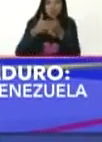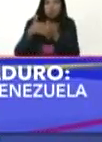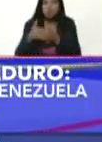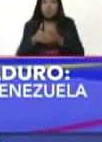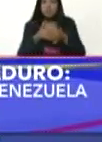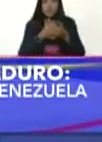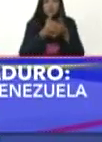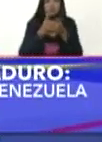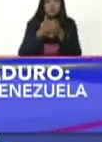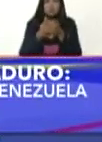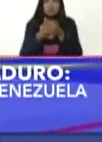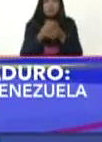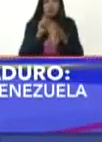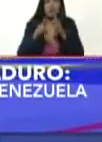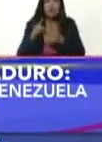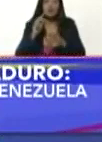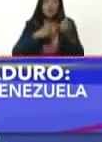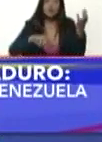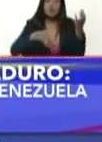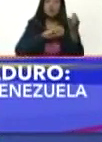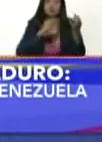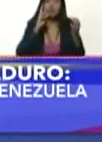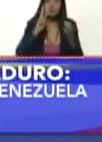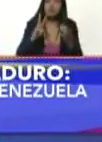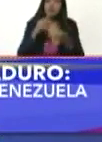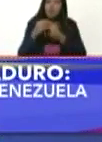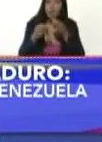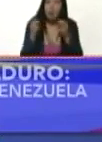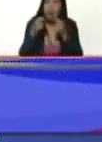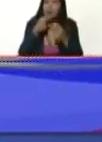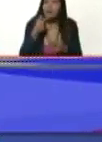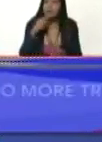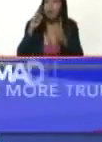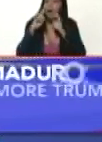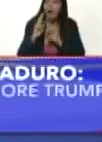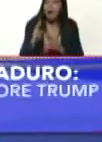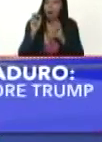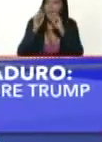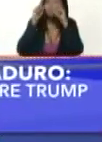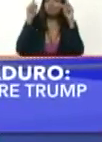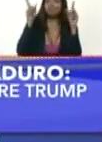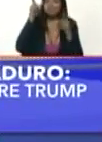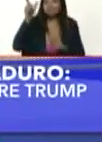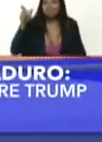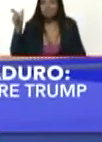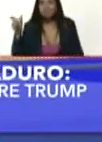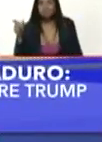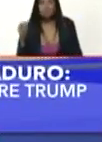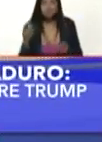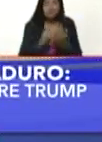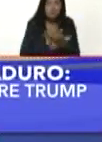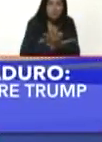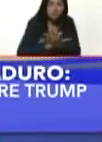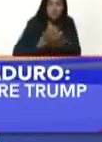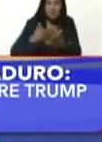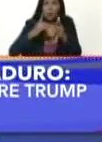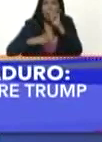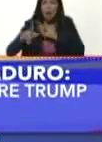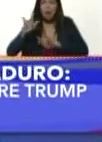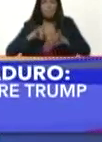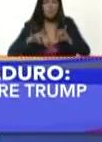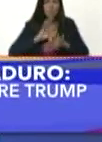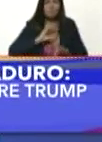músicos. Y ustedes vieron lo maravilloso del resultado. A flor de piel el amor y